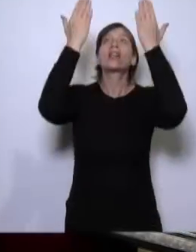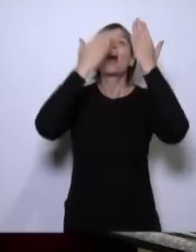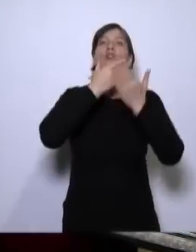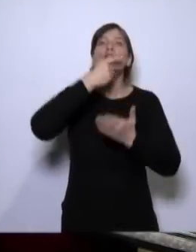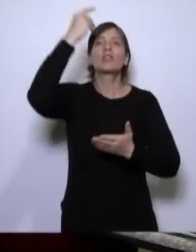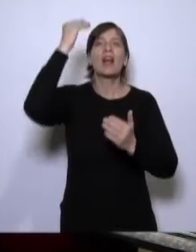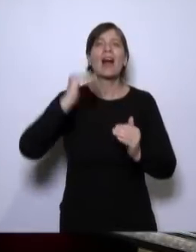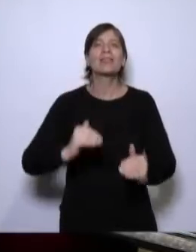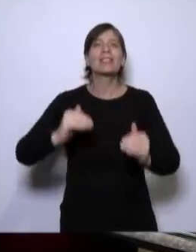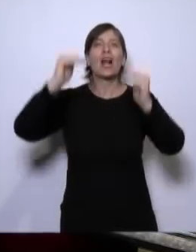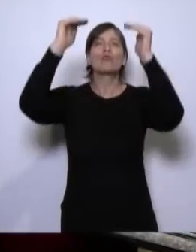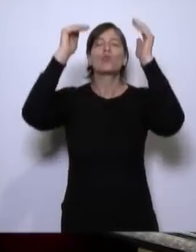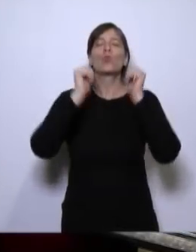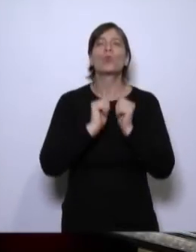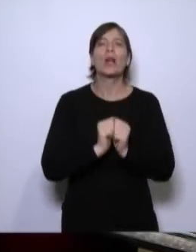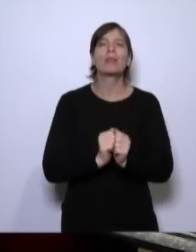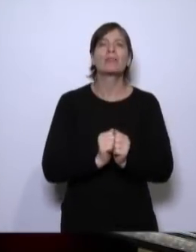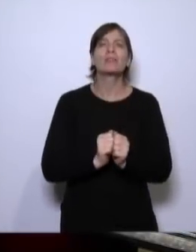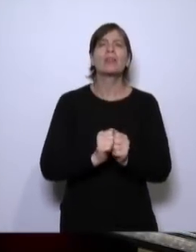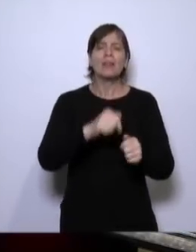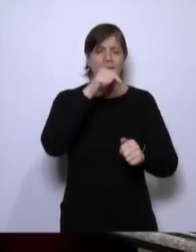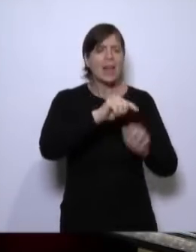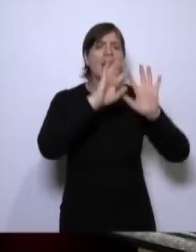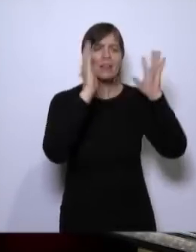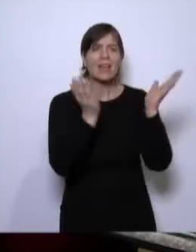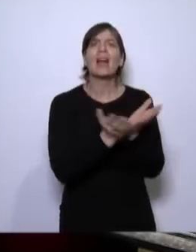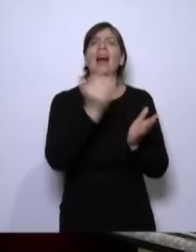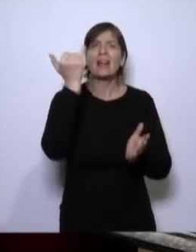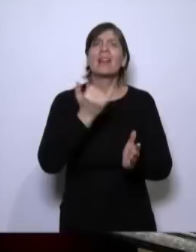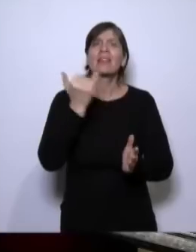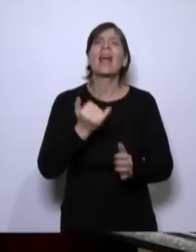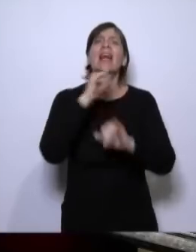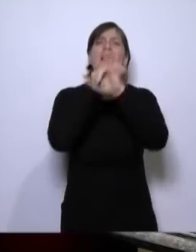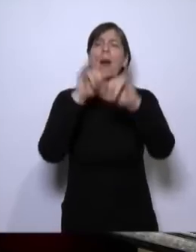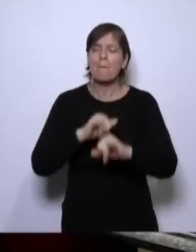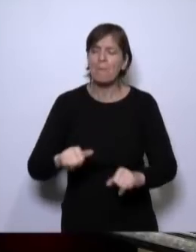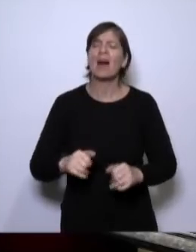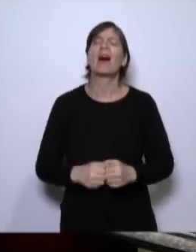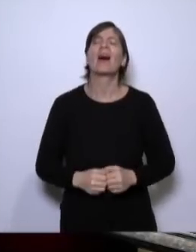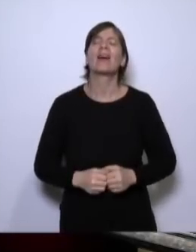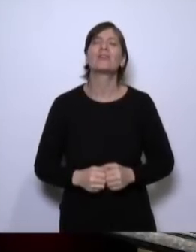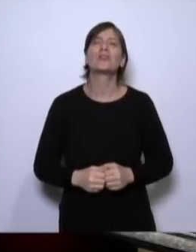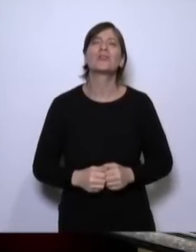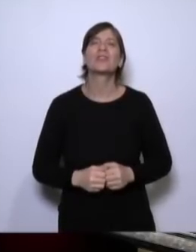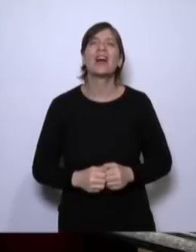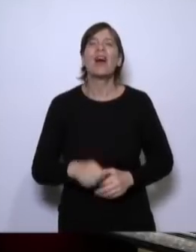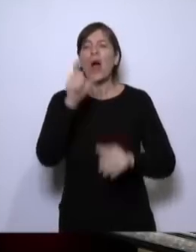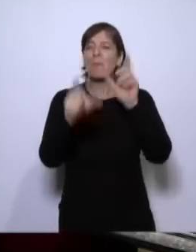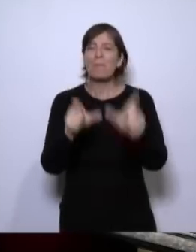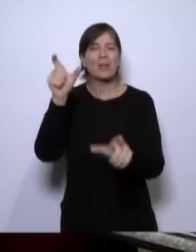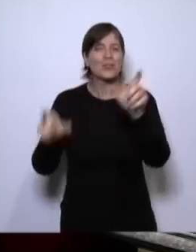Gloria a Dios en las alturas y en la tierra tengan